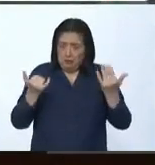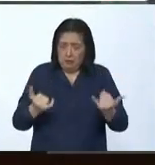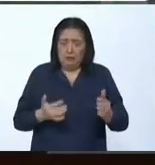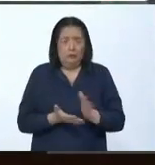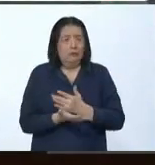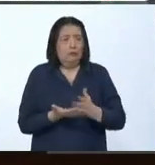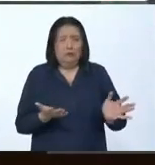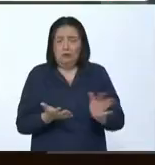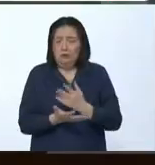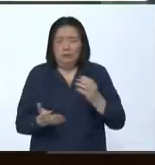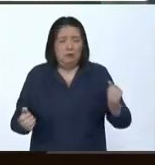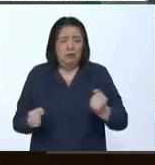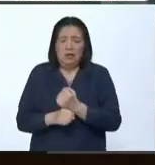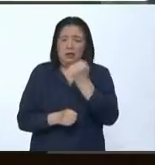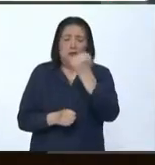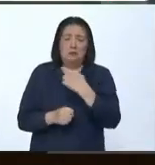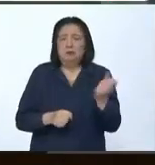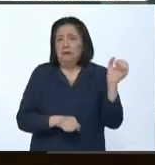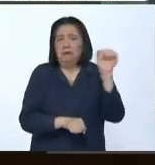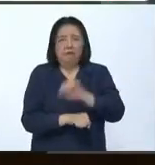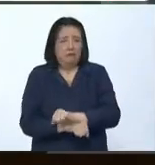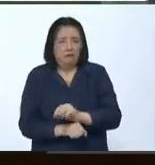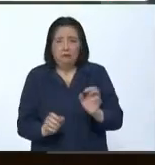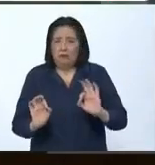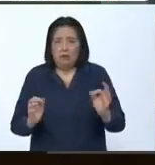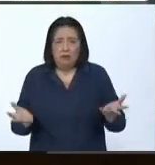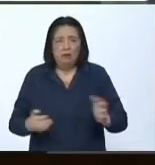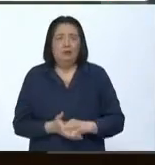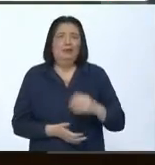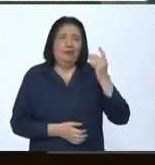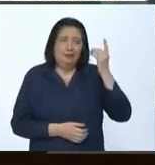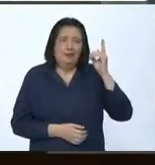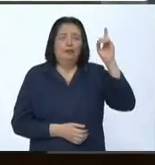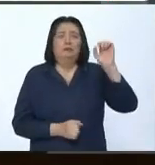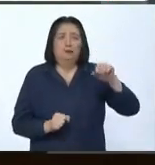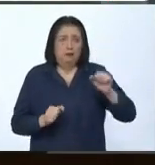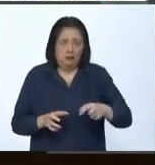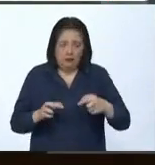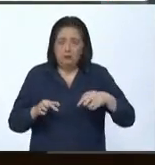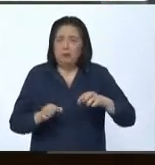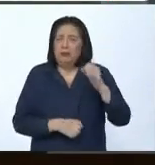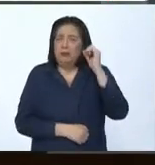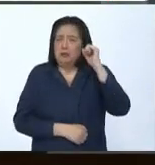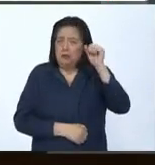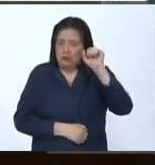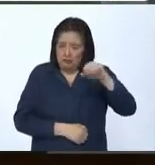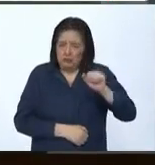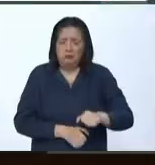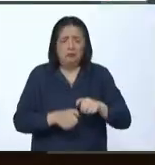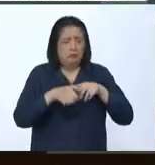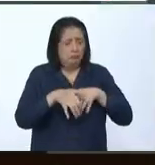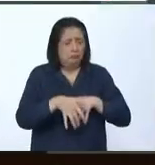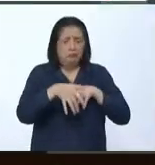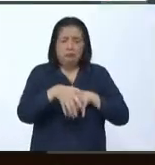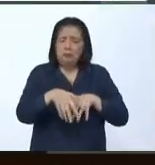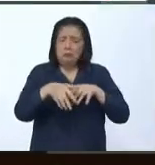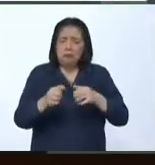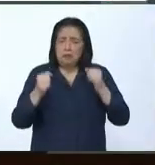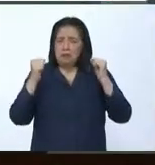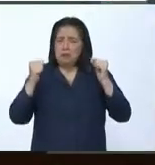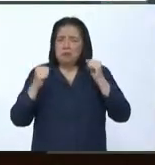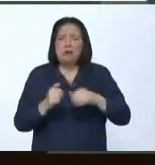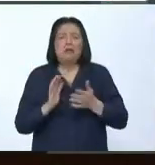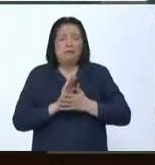hubo vencedores ni vencidos. La democracia permite el derecho a la protesta pacífica, pero